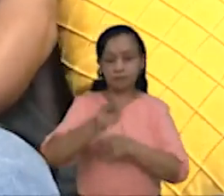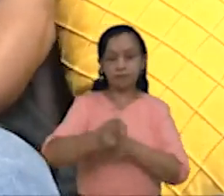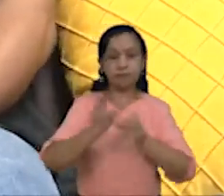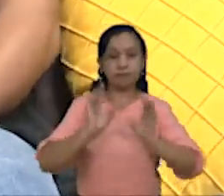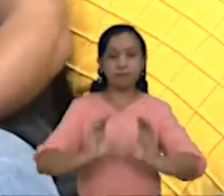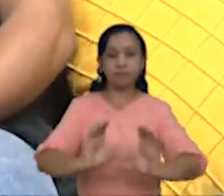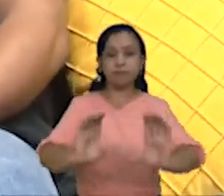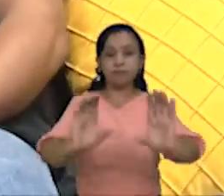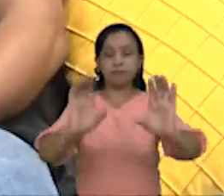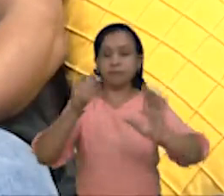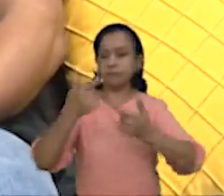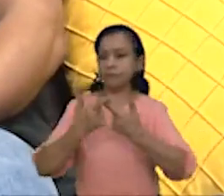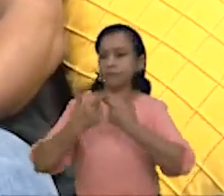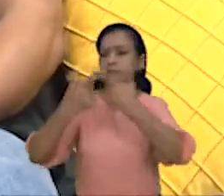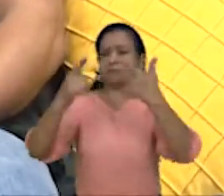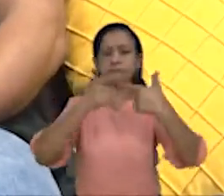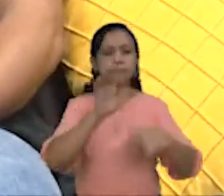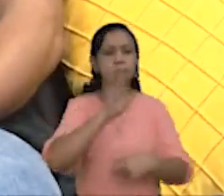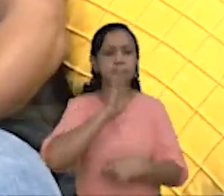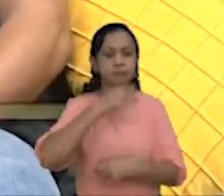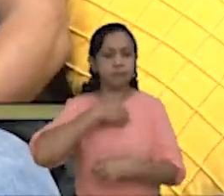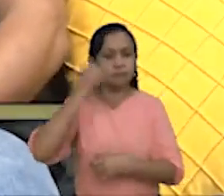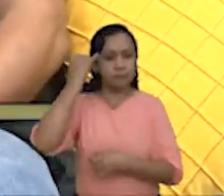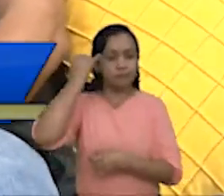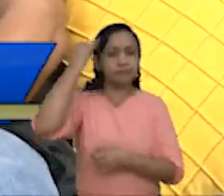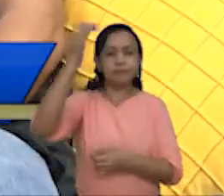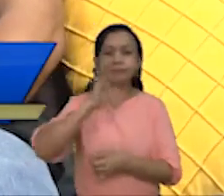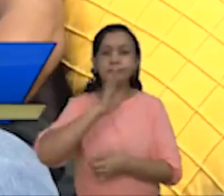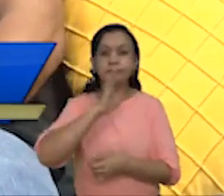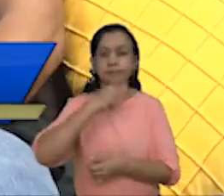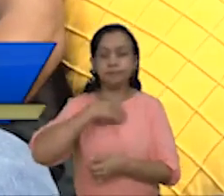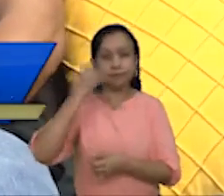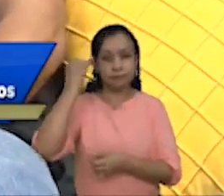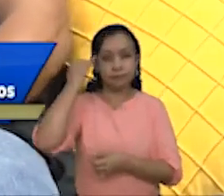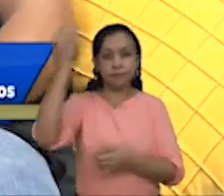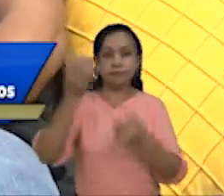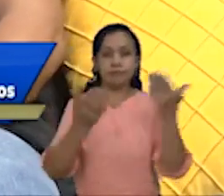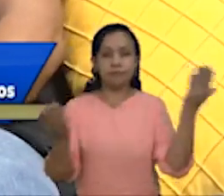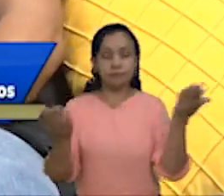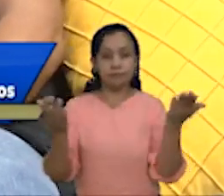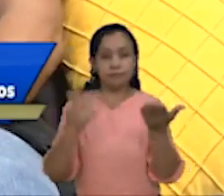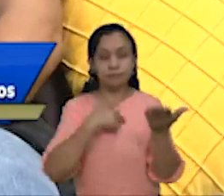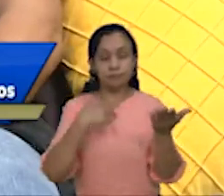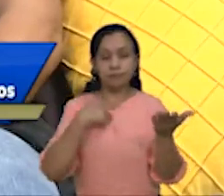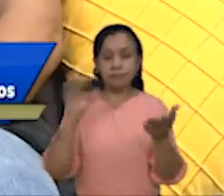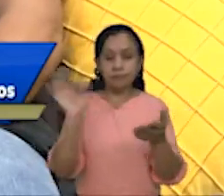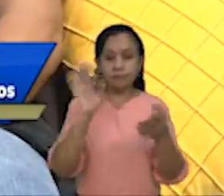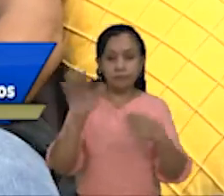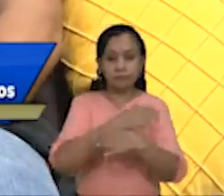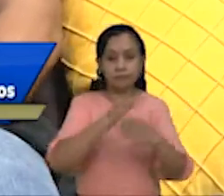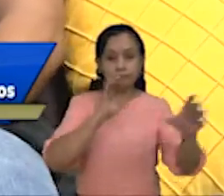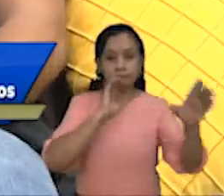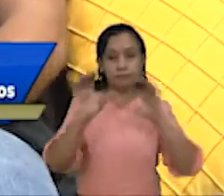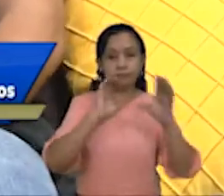vos haces uso de tu libertad de expresión. Eso es libertad de expresión, no la que aparece o no aparece en los medios de comunicación. Porque como lo hacen. Es libertad de